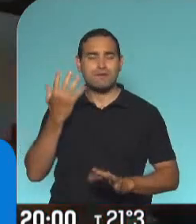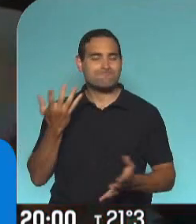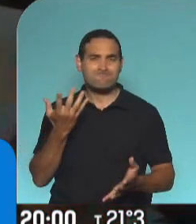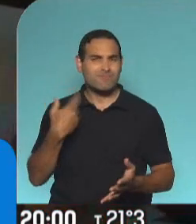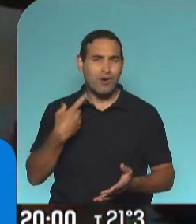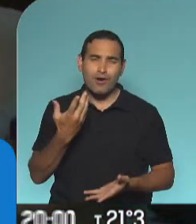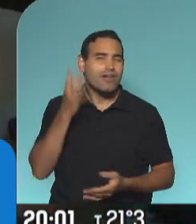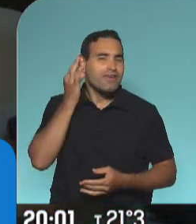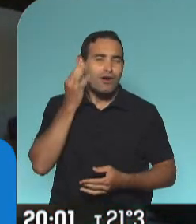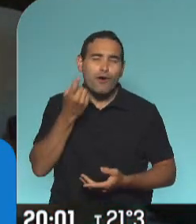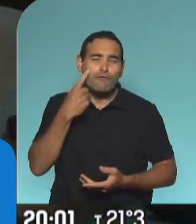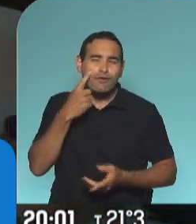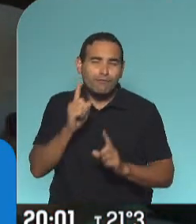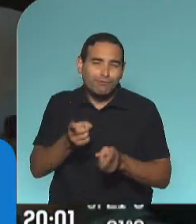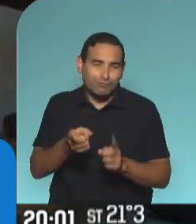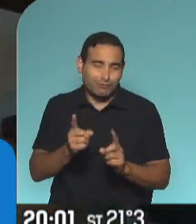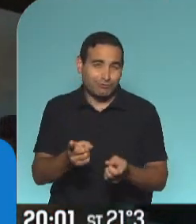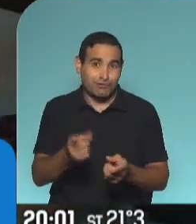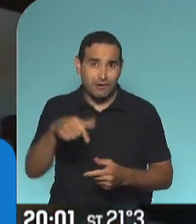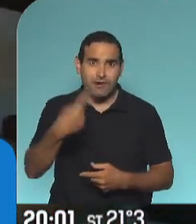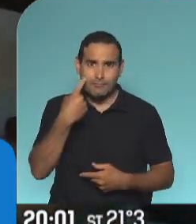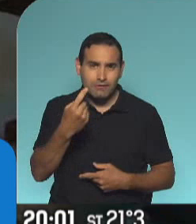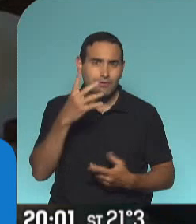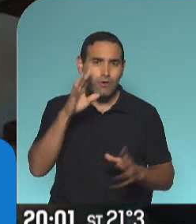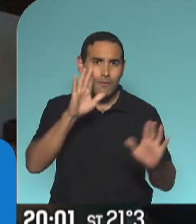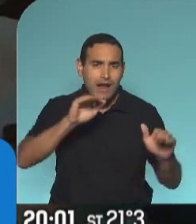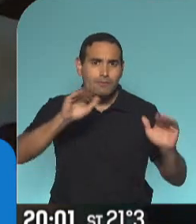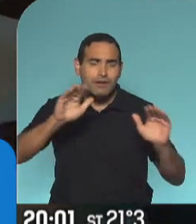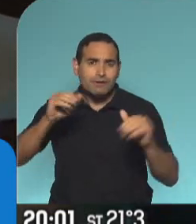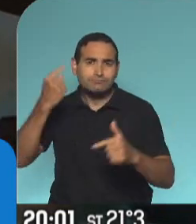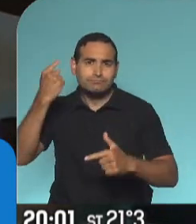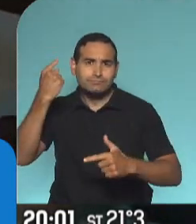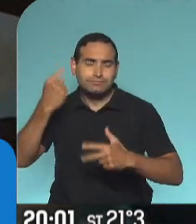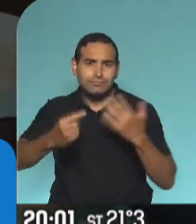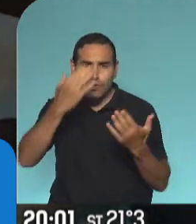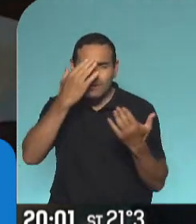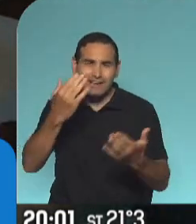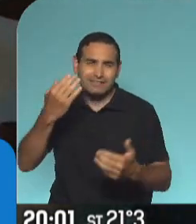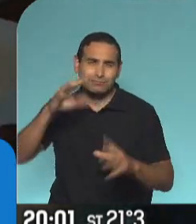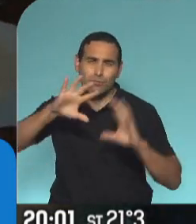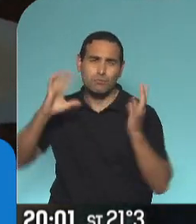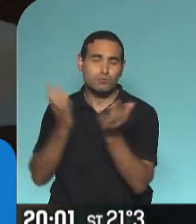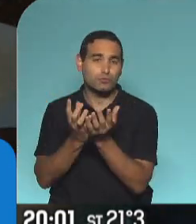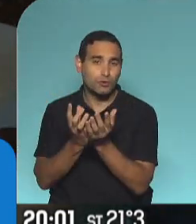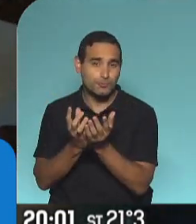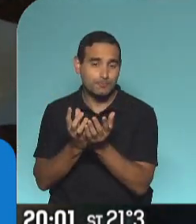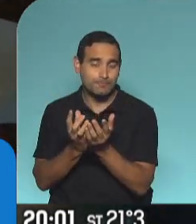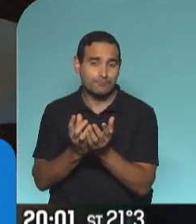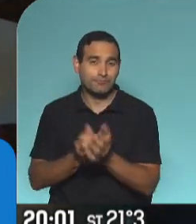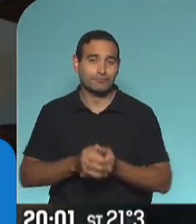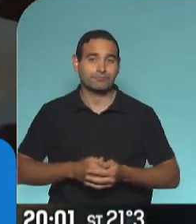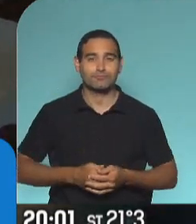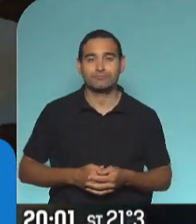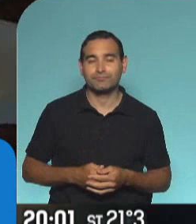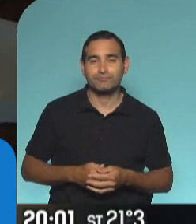está vivo, lo estamos viendo en los homenajes que se le están haciendo en todos los lugares del mundo, como él, sin duda